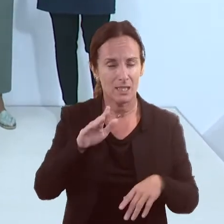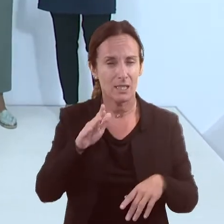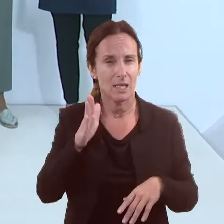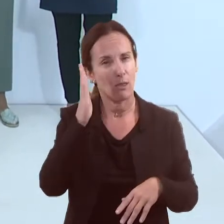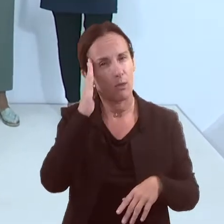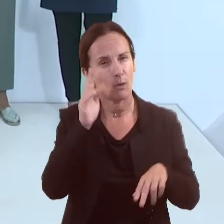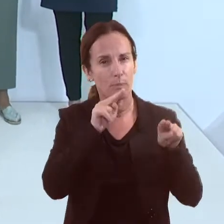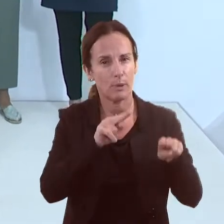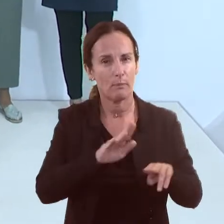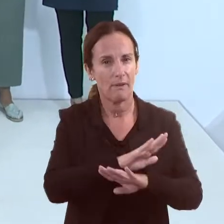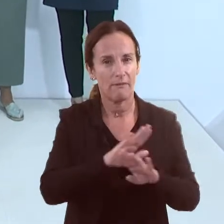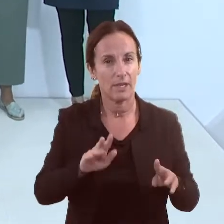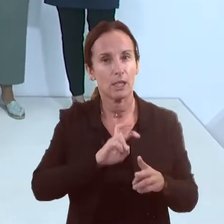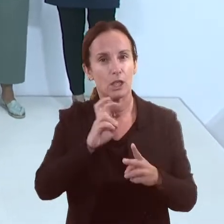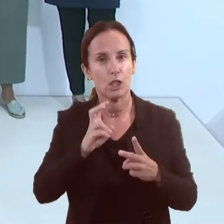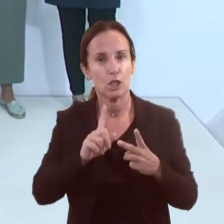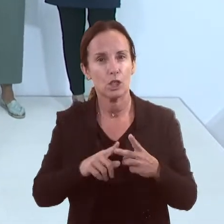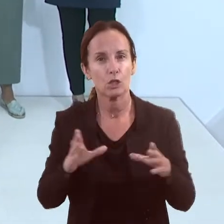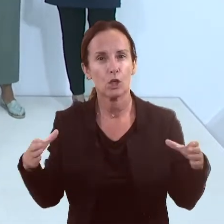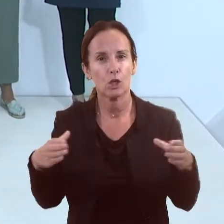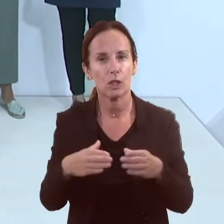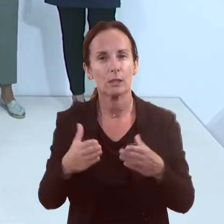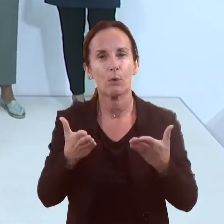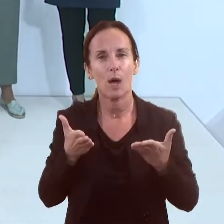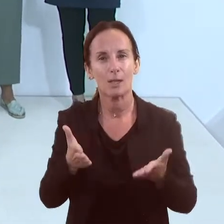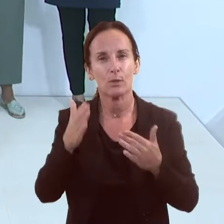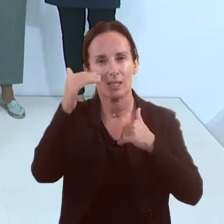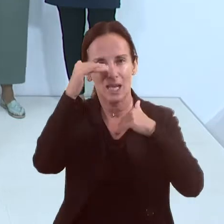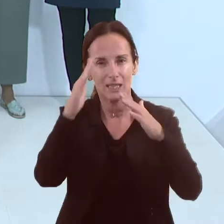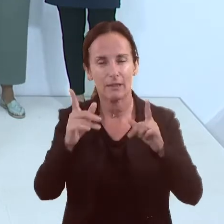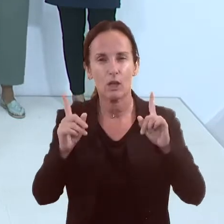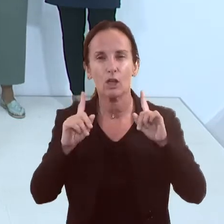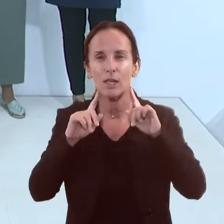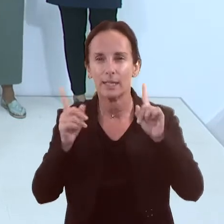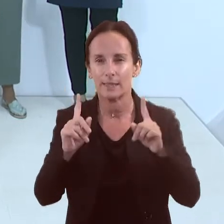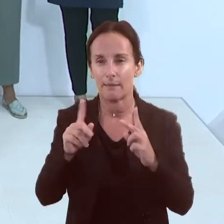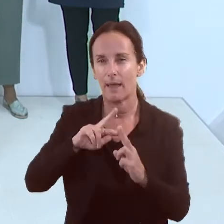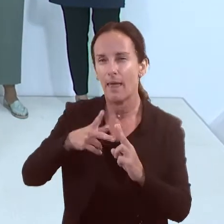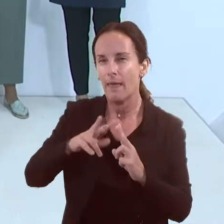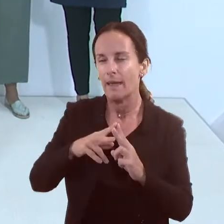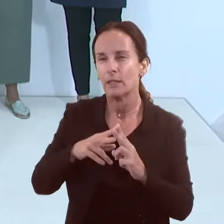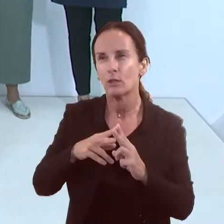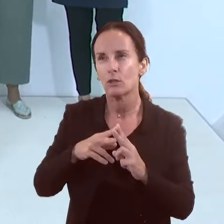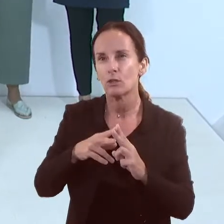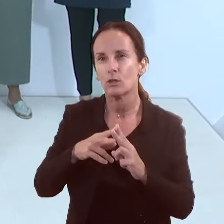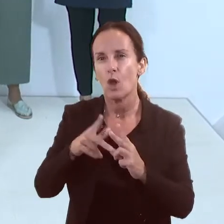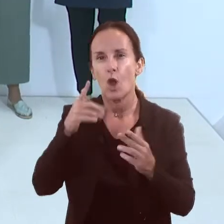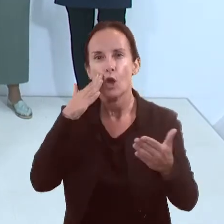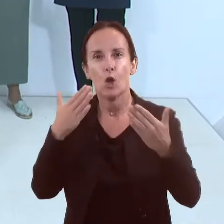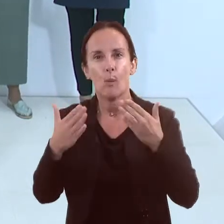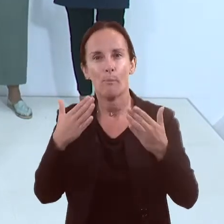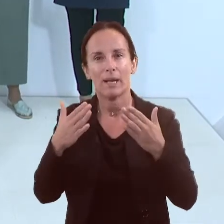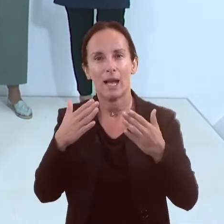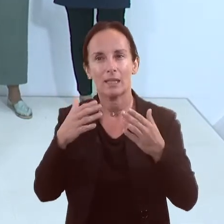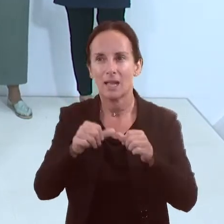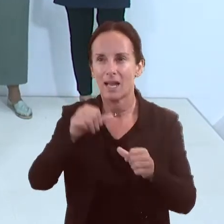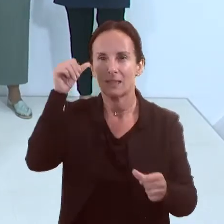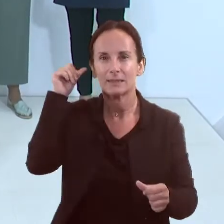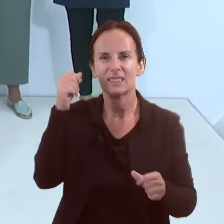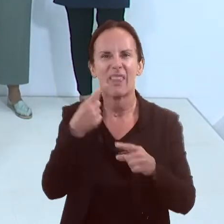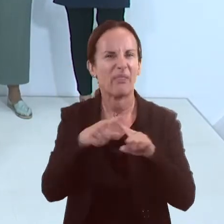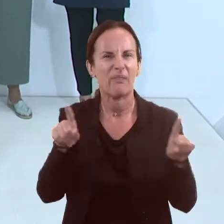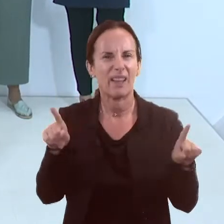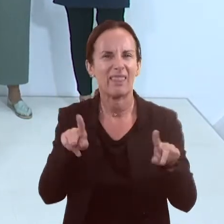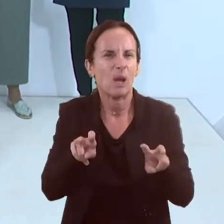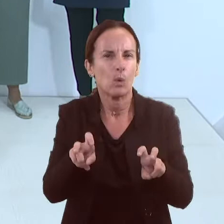era ayudas de atención temprana. No sé qué diferencia, qué novedad supone respecto del sistema que hay ahora. Y también en el